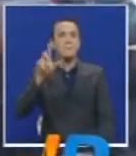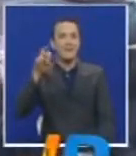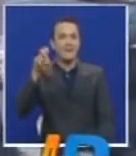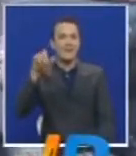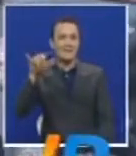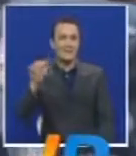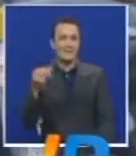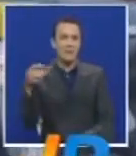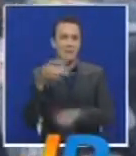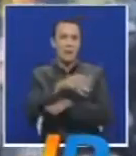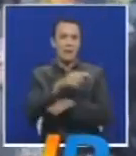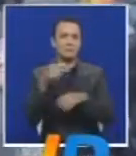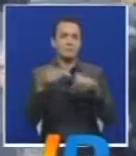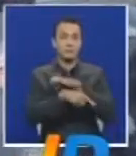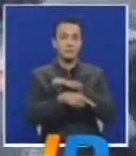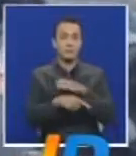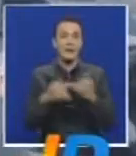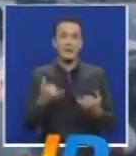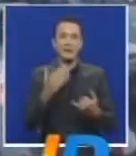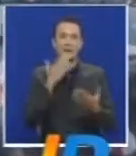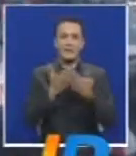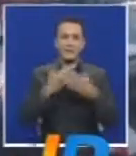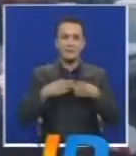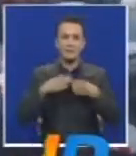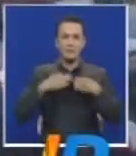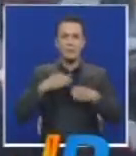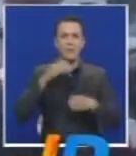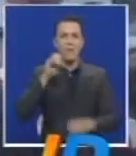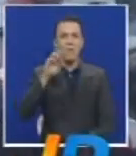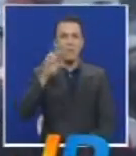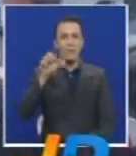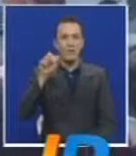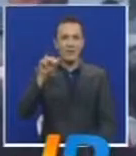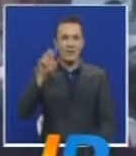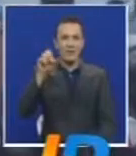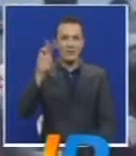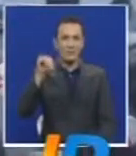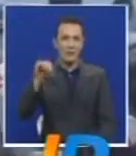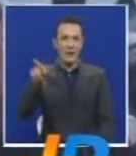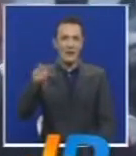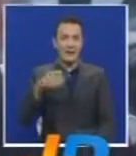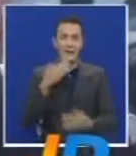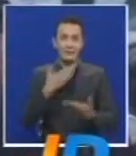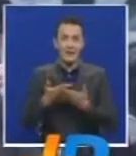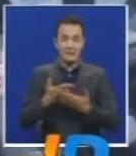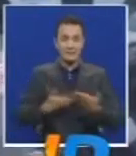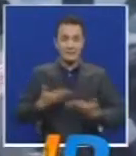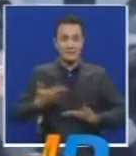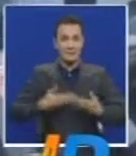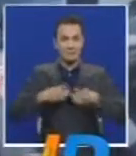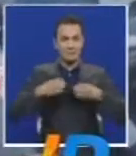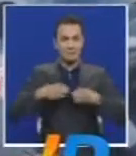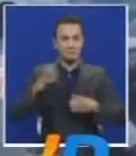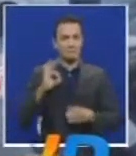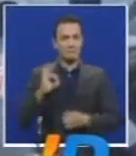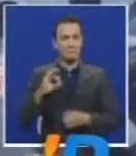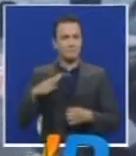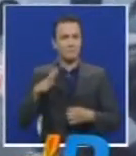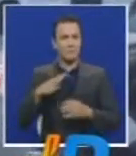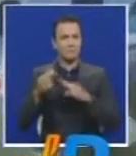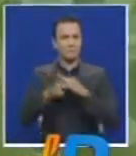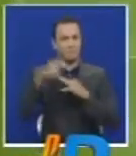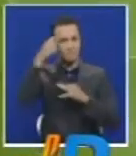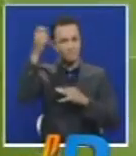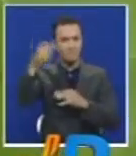de Orlando Marmolejo, la mejor tienda de trajes exclusivos para bodas, grados, matrimonios y eventos especiales, el gol de Pavón en la Liga Española de